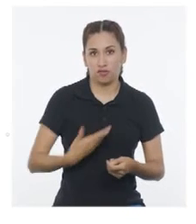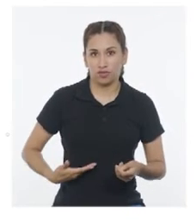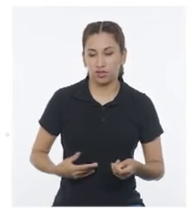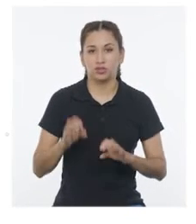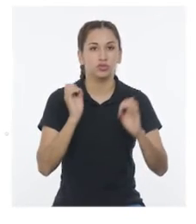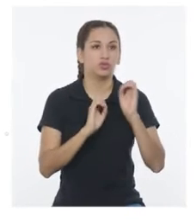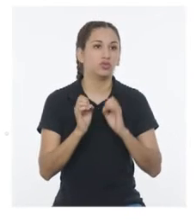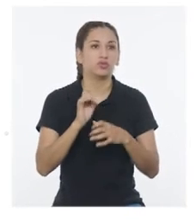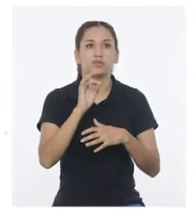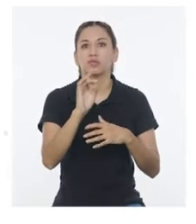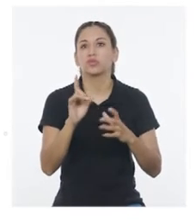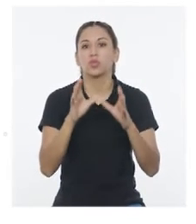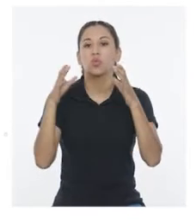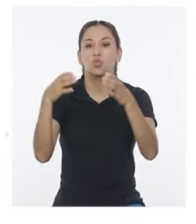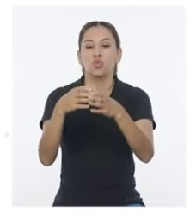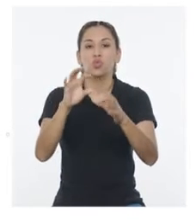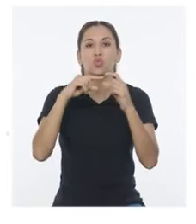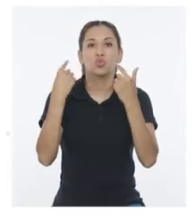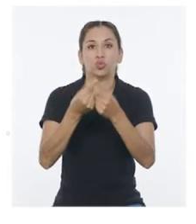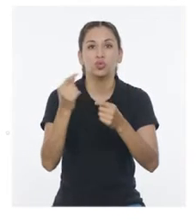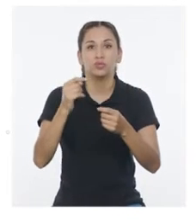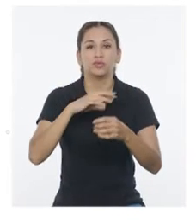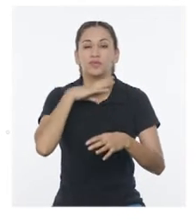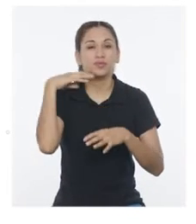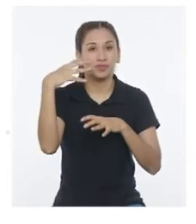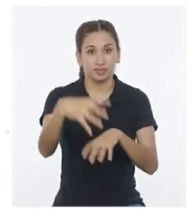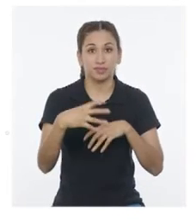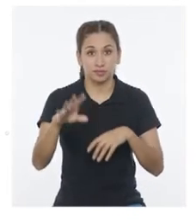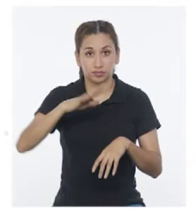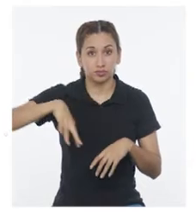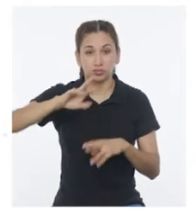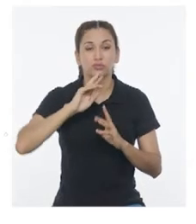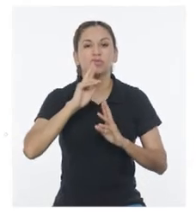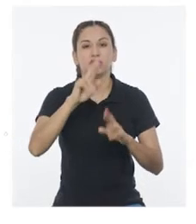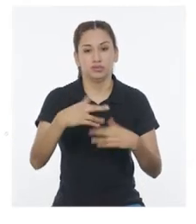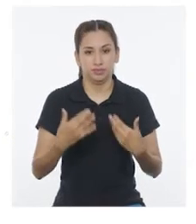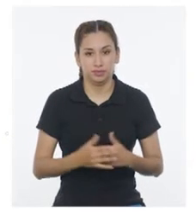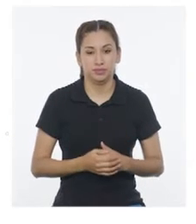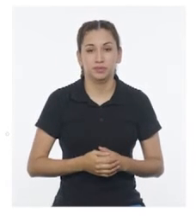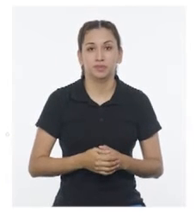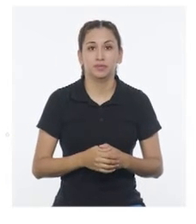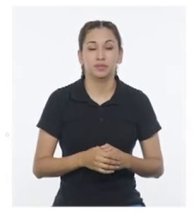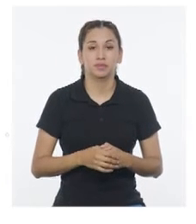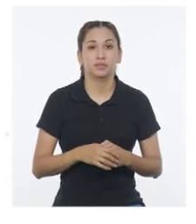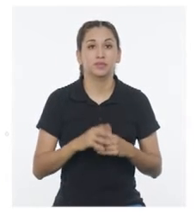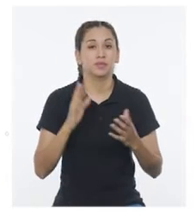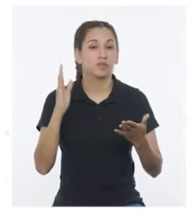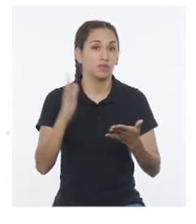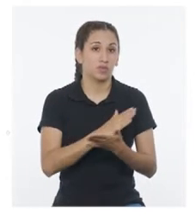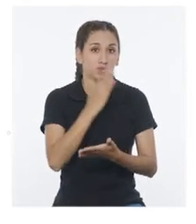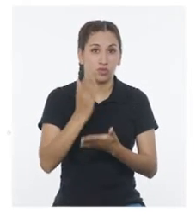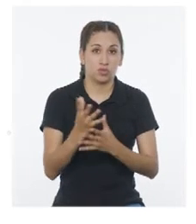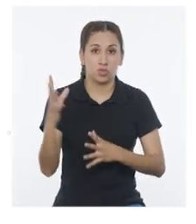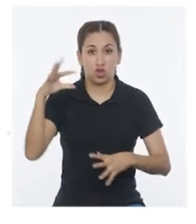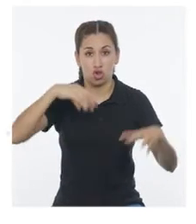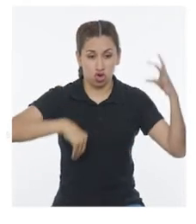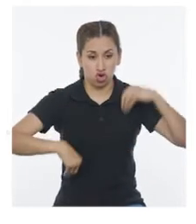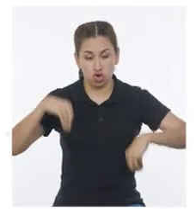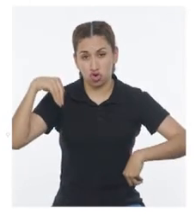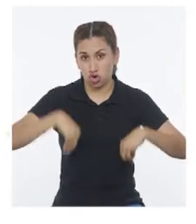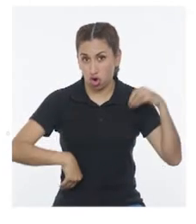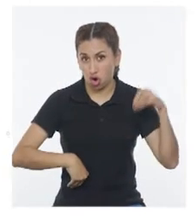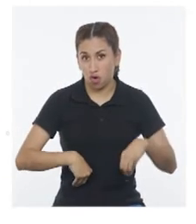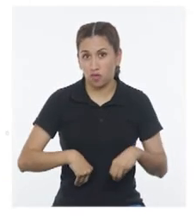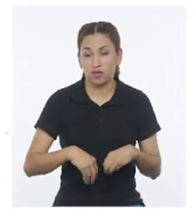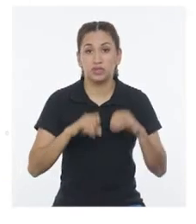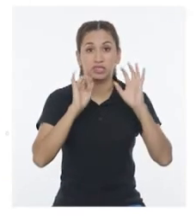gobernadores, etcétera, o a la ronda campesina? Se respondió así. Ante problemas como robos